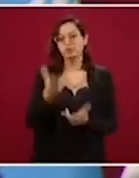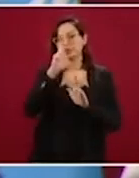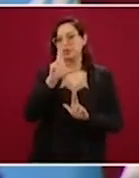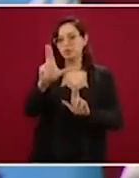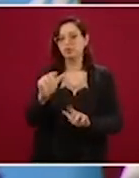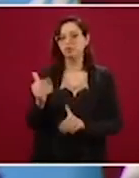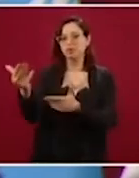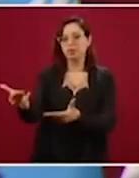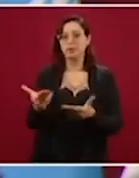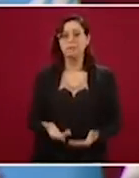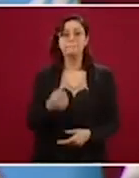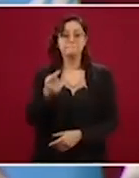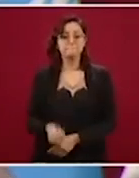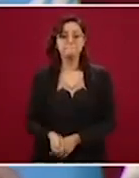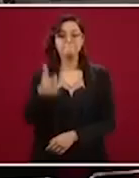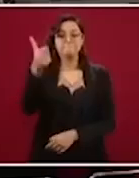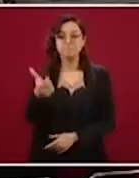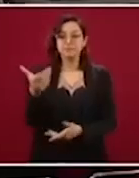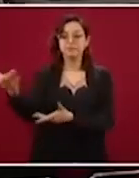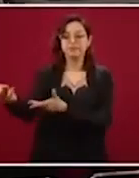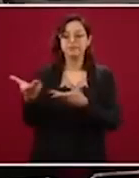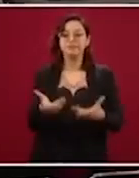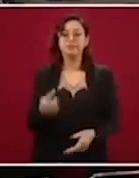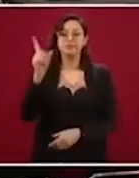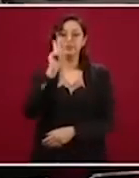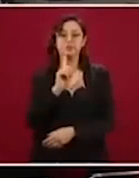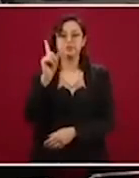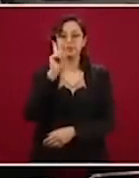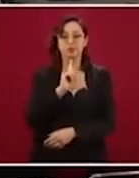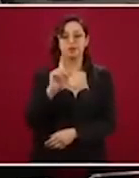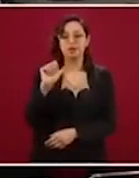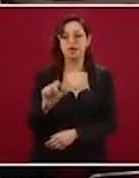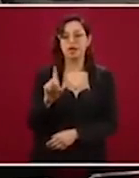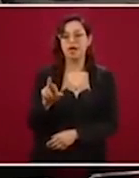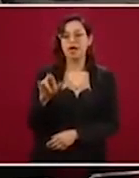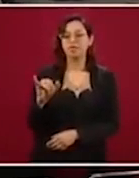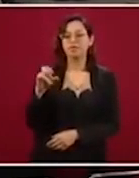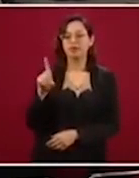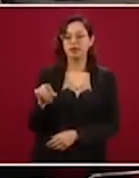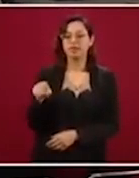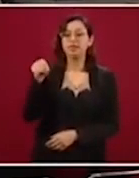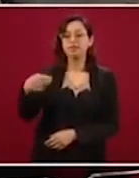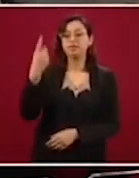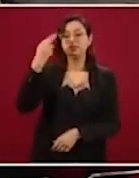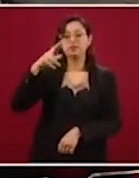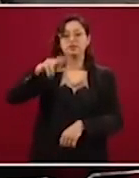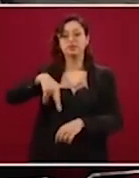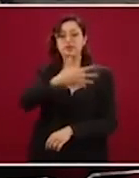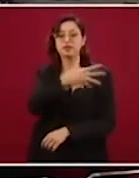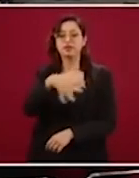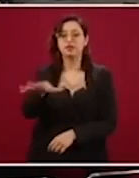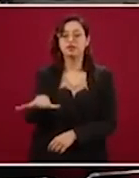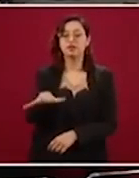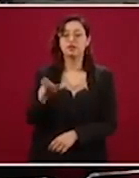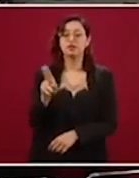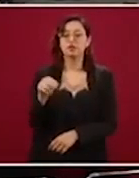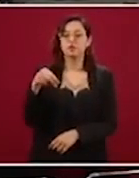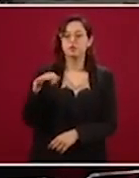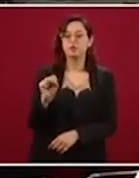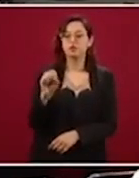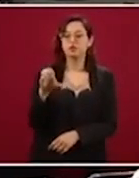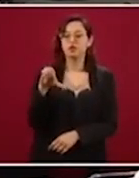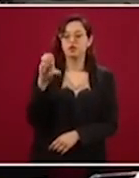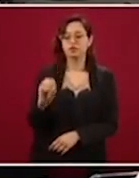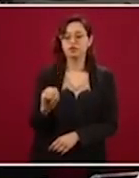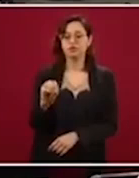vez en visita oficial en nuestro país a la señora Audrey Azoulay, directora general de la UNESCO, la